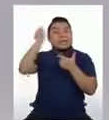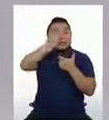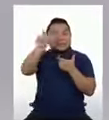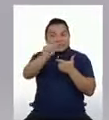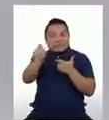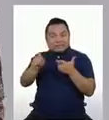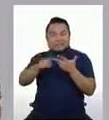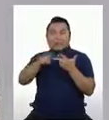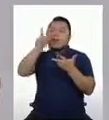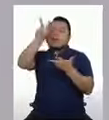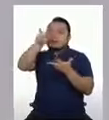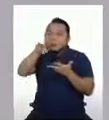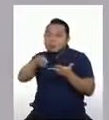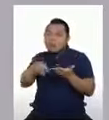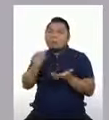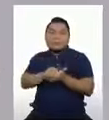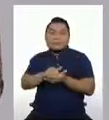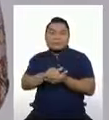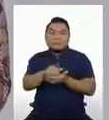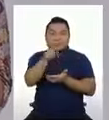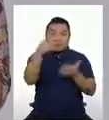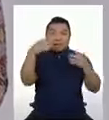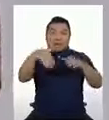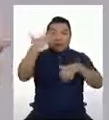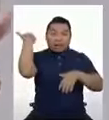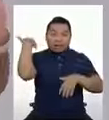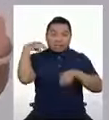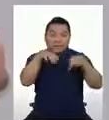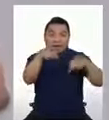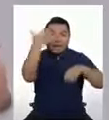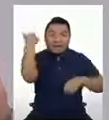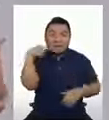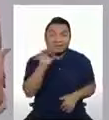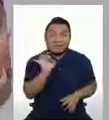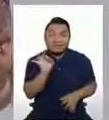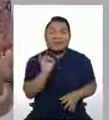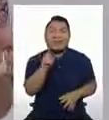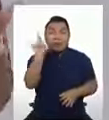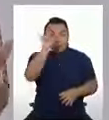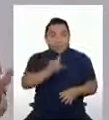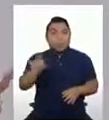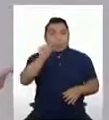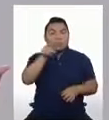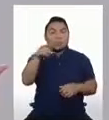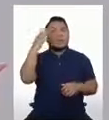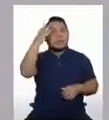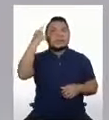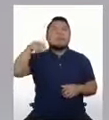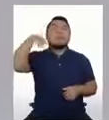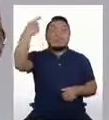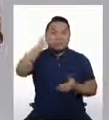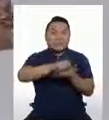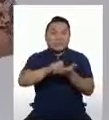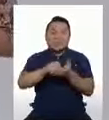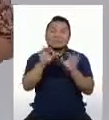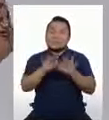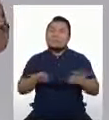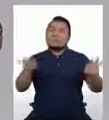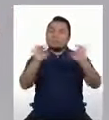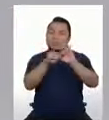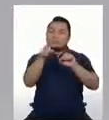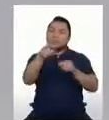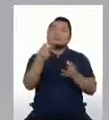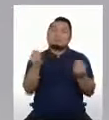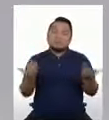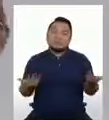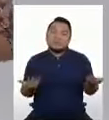y revisar. ¿Alguna vez lo habían hecho? ¿Les parece útil para sus siguientes experiencias? Seguro que les será de